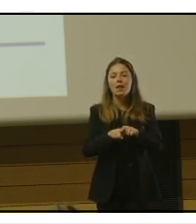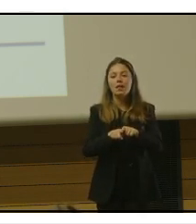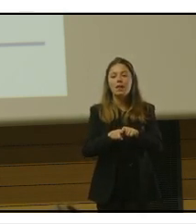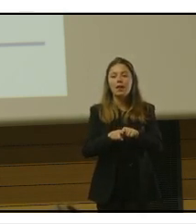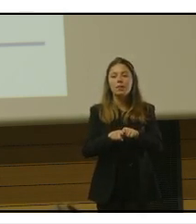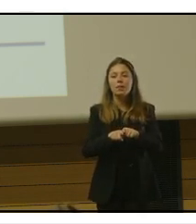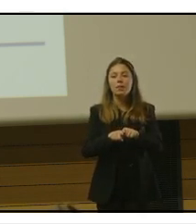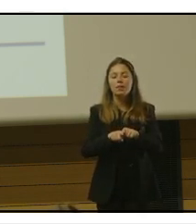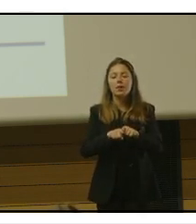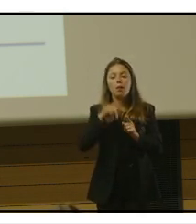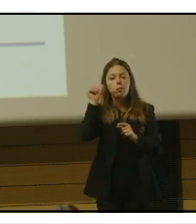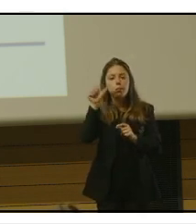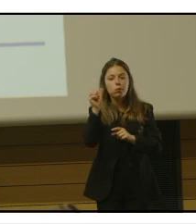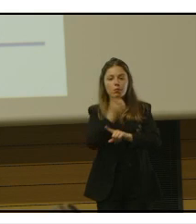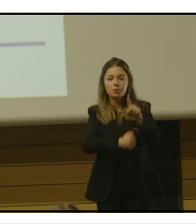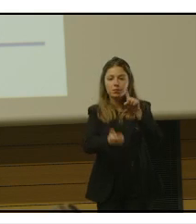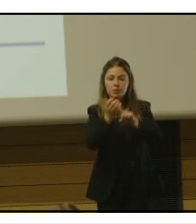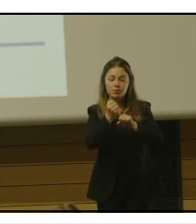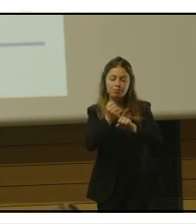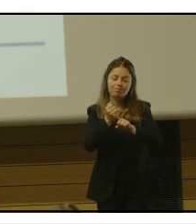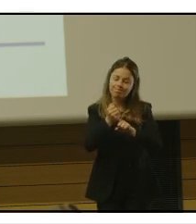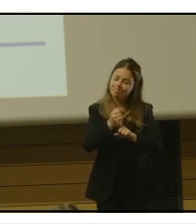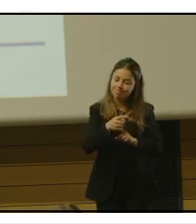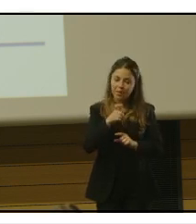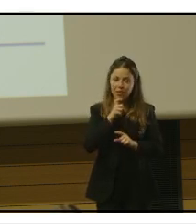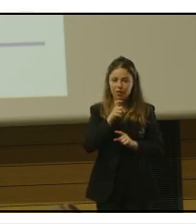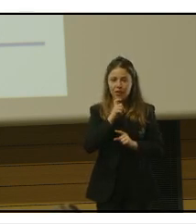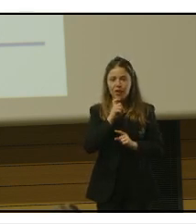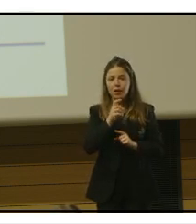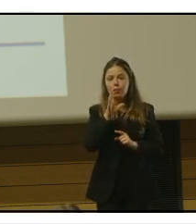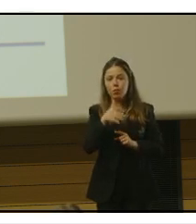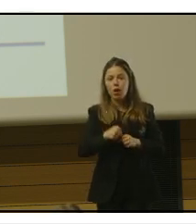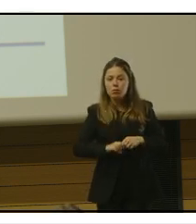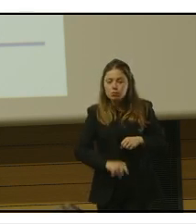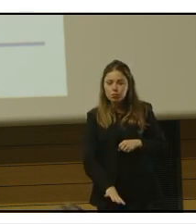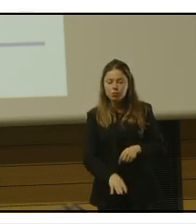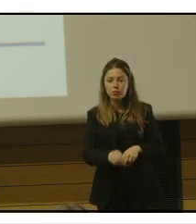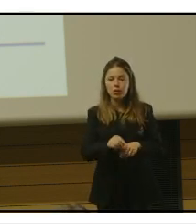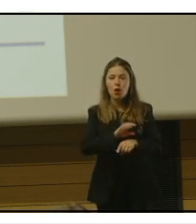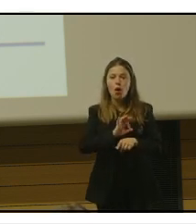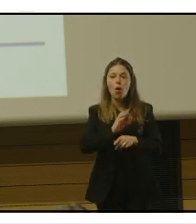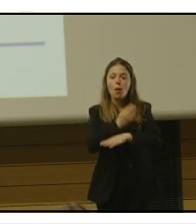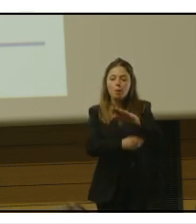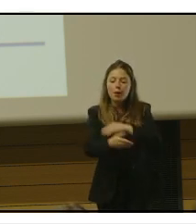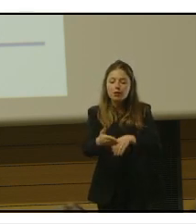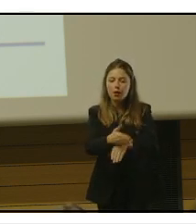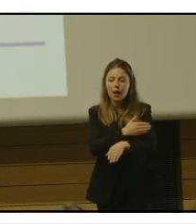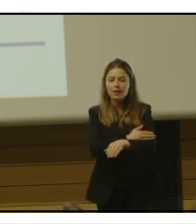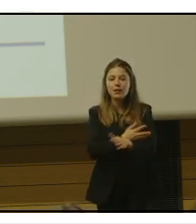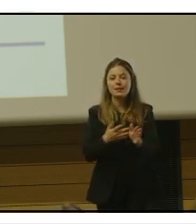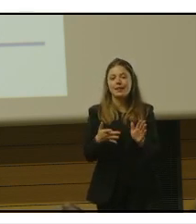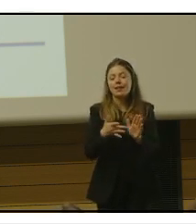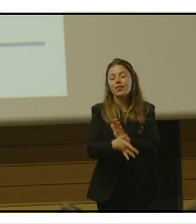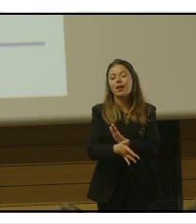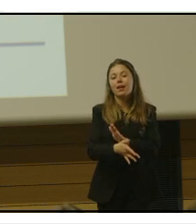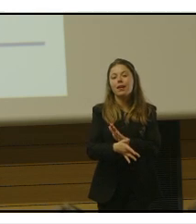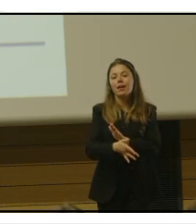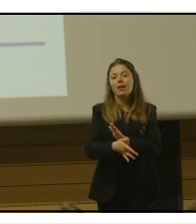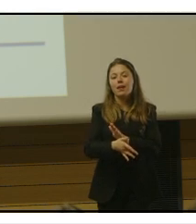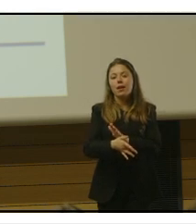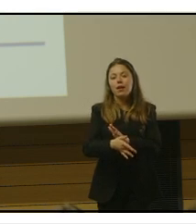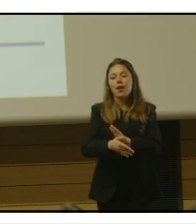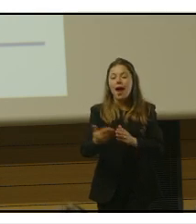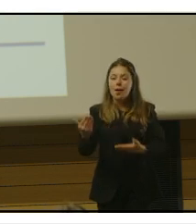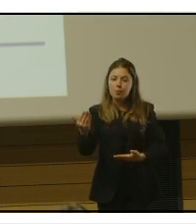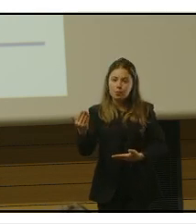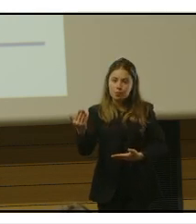y está bajo estudio, bueno, pues el aborto espontáneo, el parto pretérmino, y lo que sí que también está establecido es el impacto